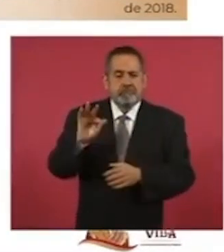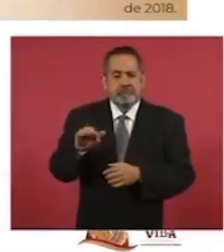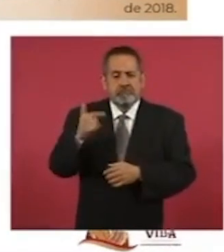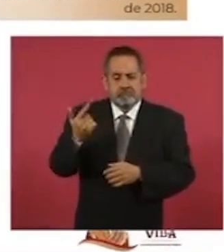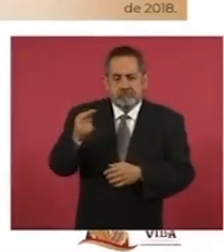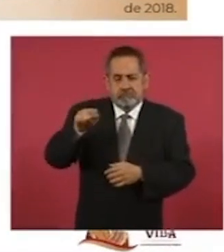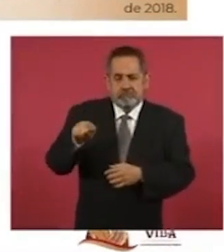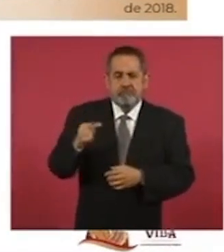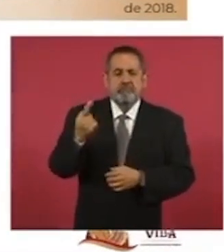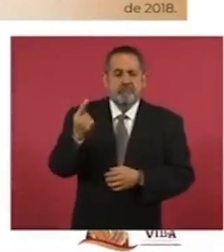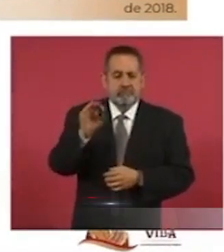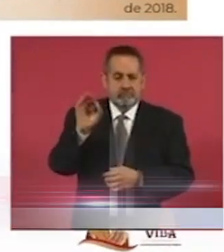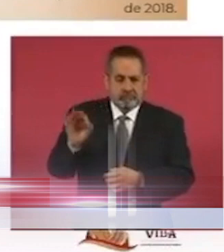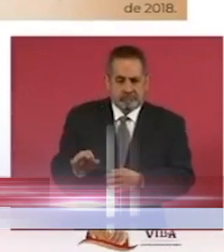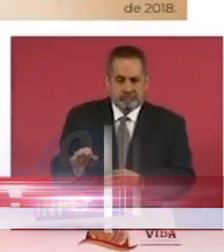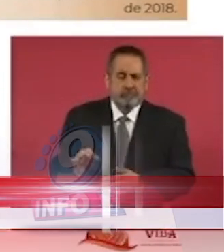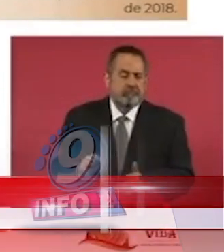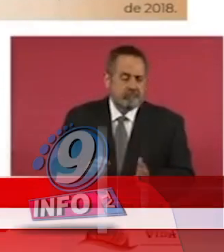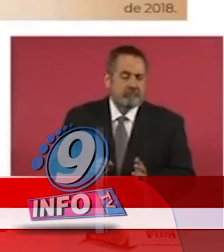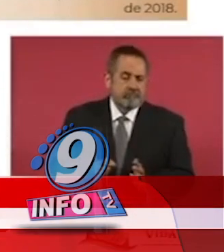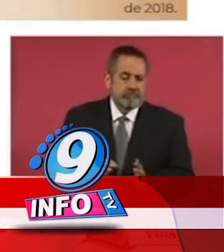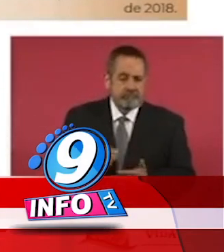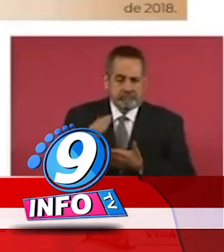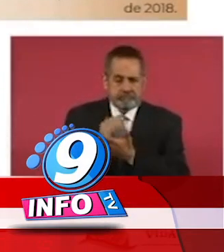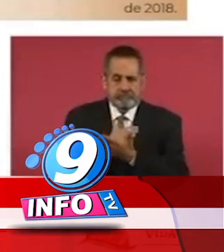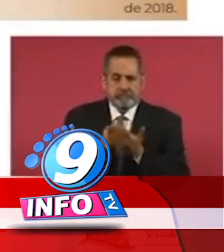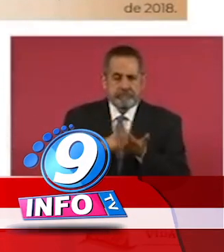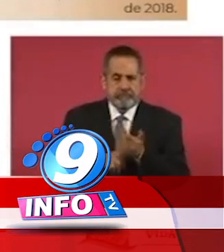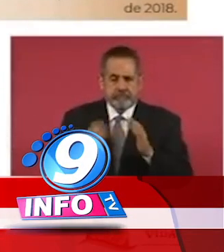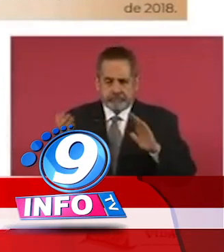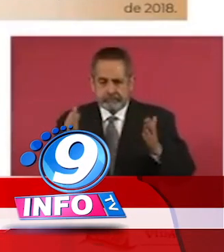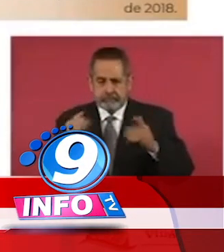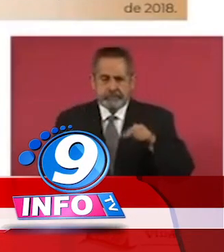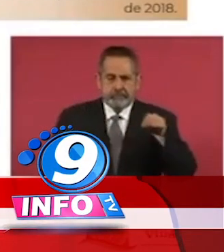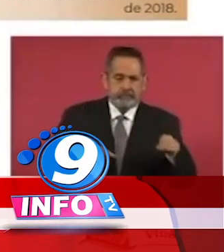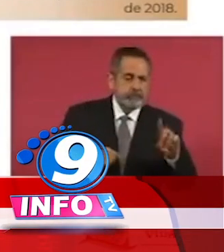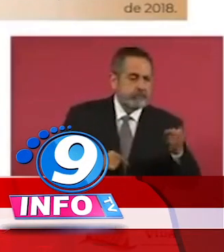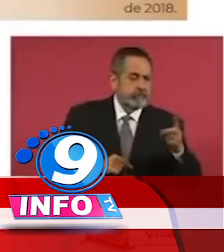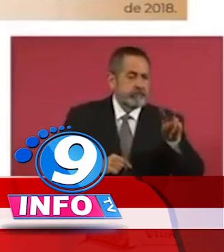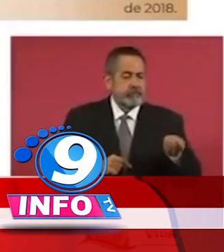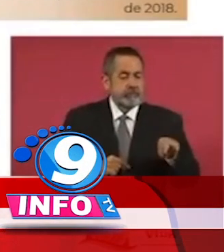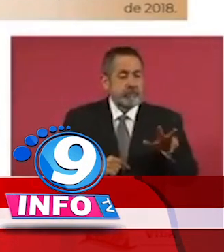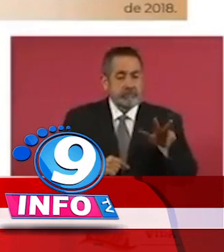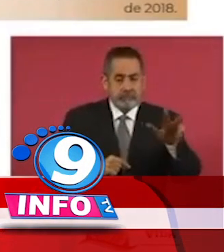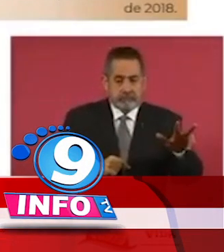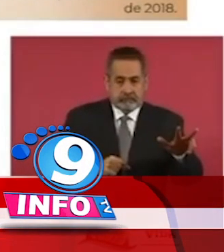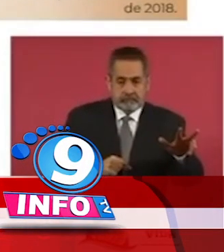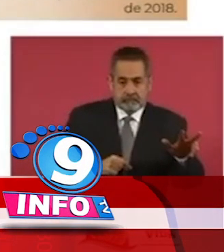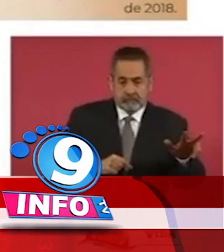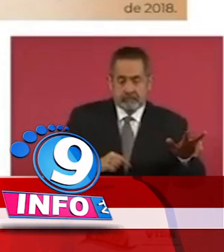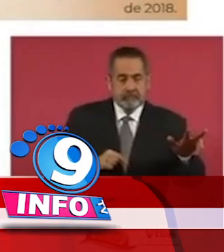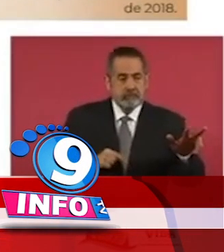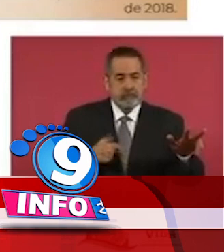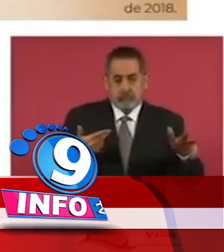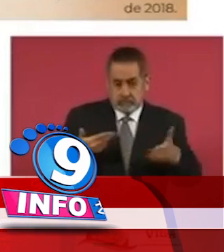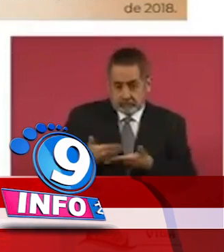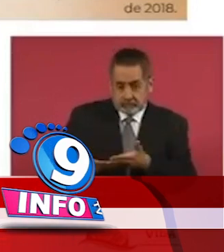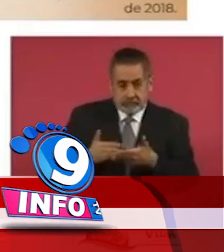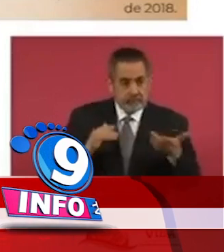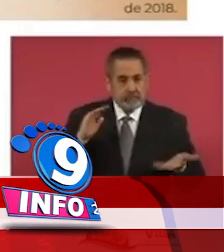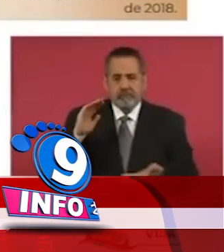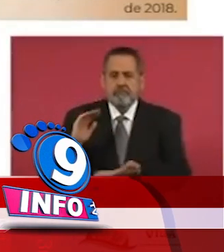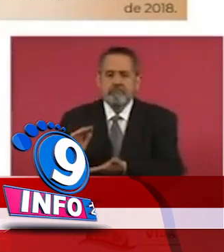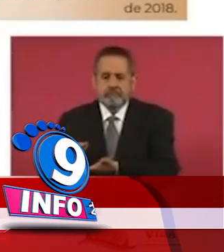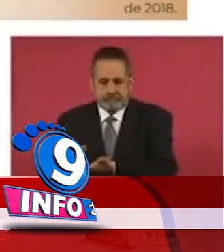47 por respecto de diciembre de 2018 como ha ido a la baja este